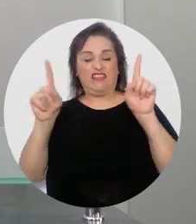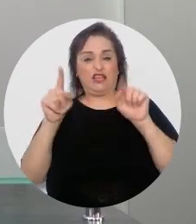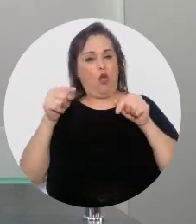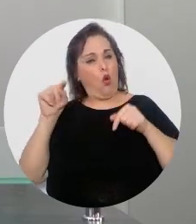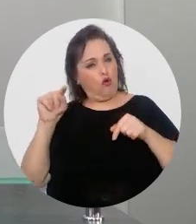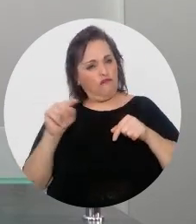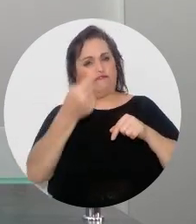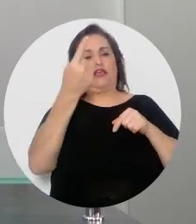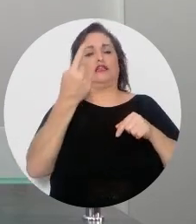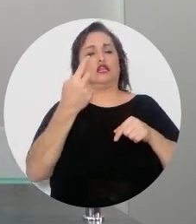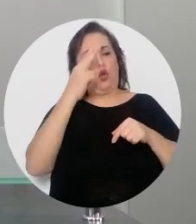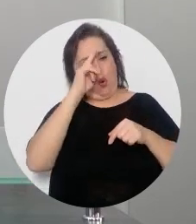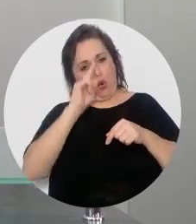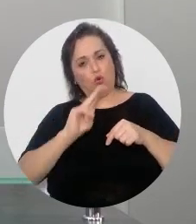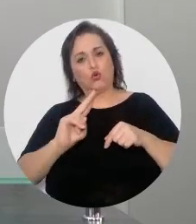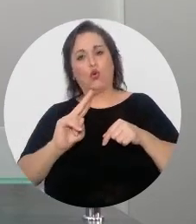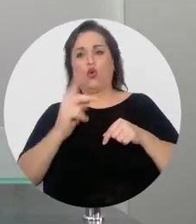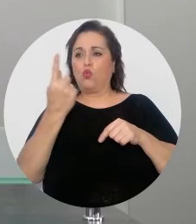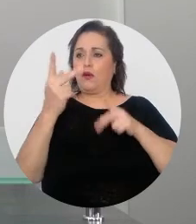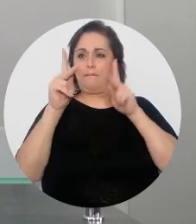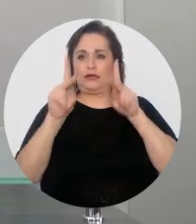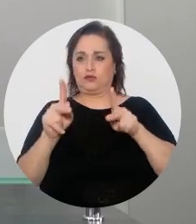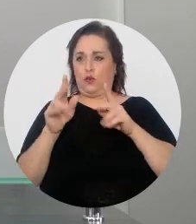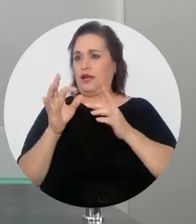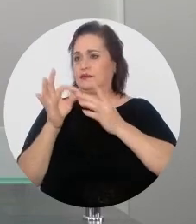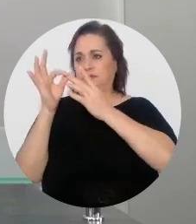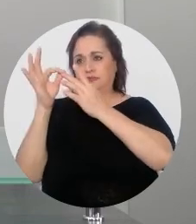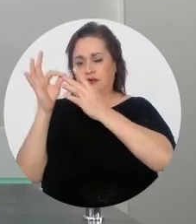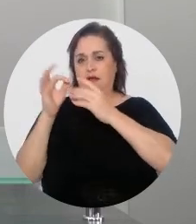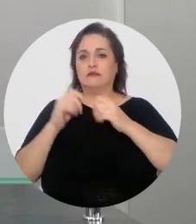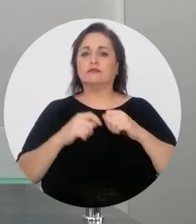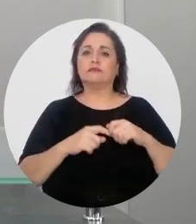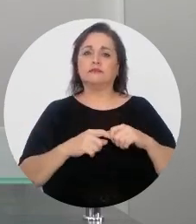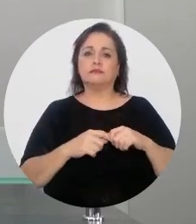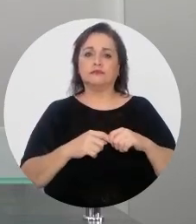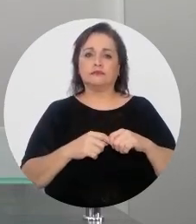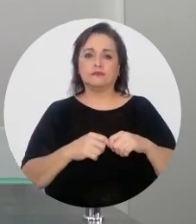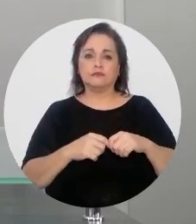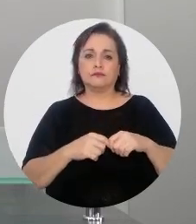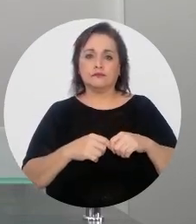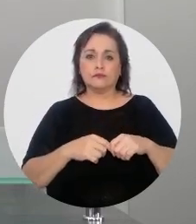mensajes, ofendan el honor de un particular.